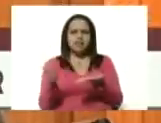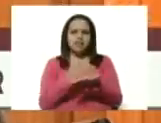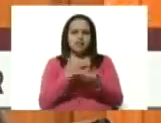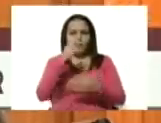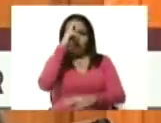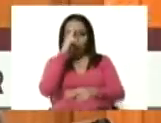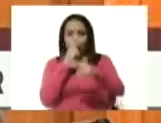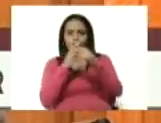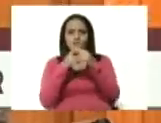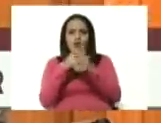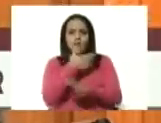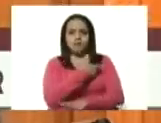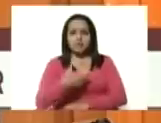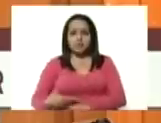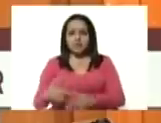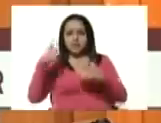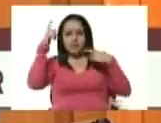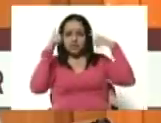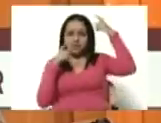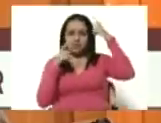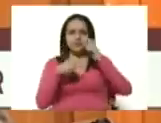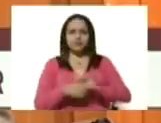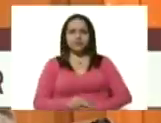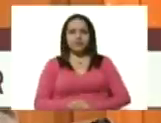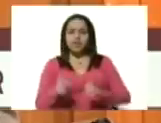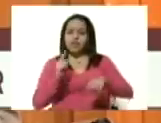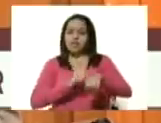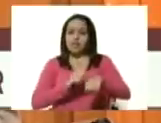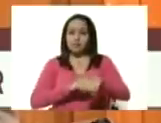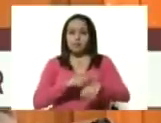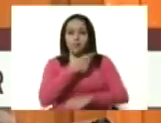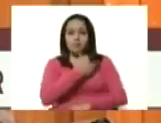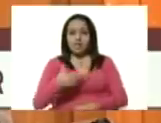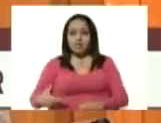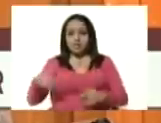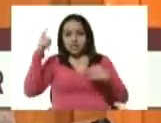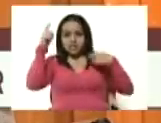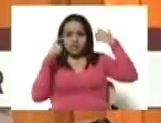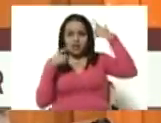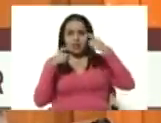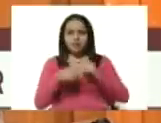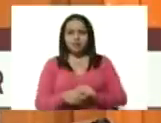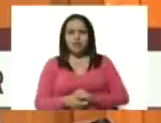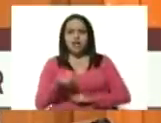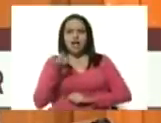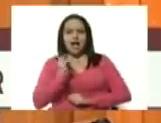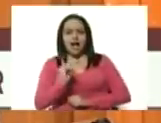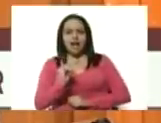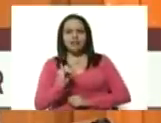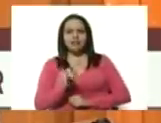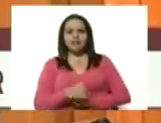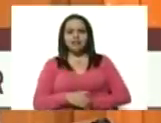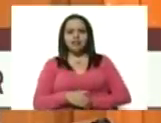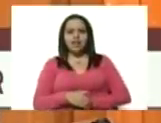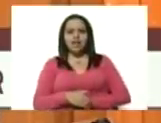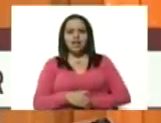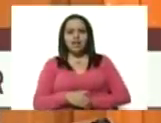al comandante Chávez y en los momentos en que el presidente Chávez, pues ya le habían diagnosticado su enfermedad.